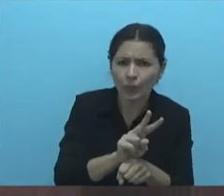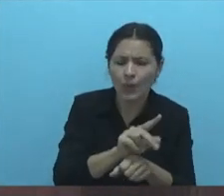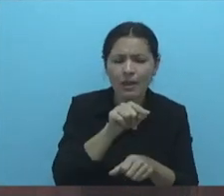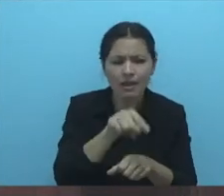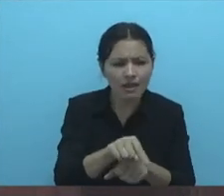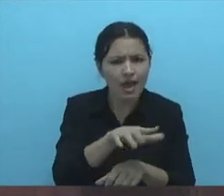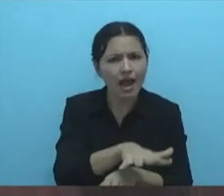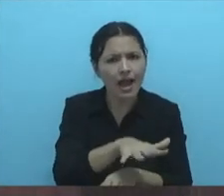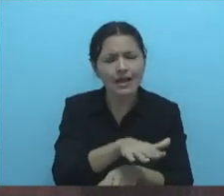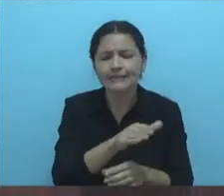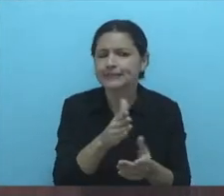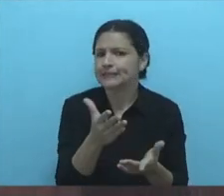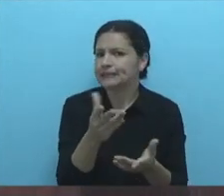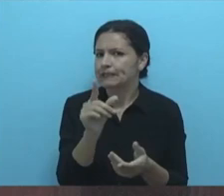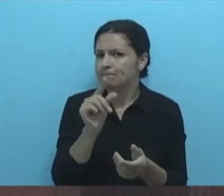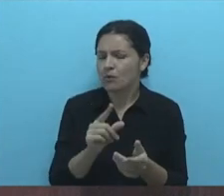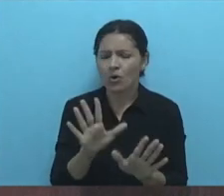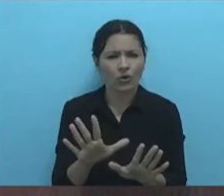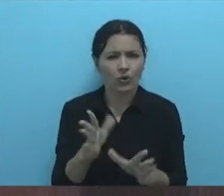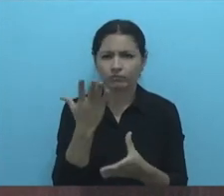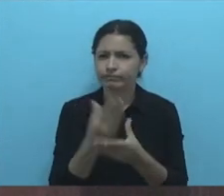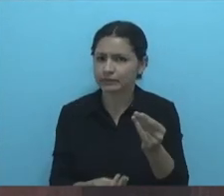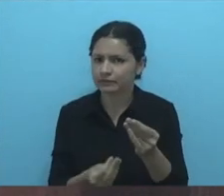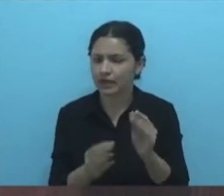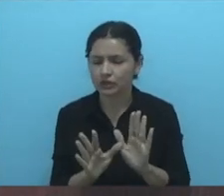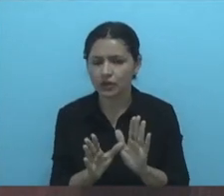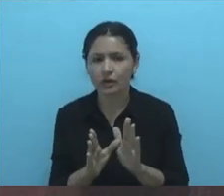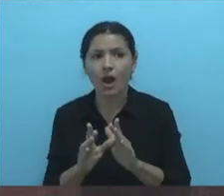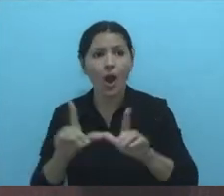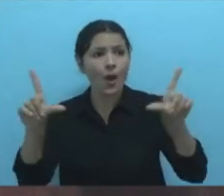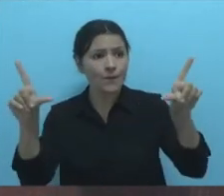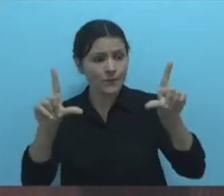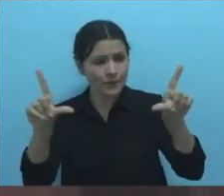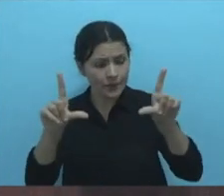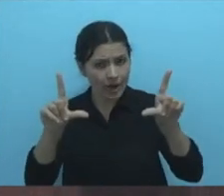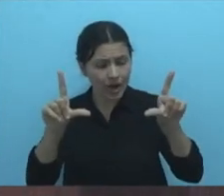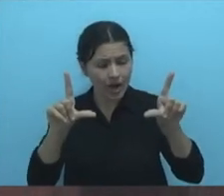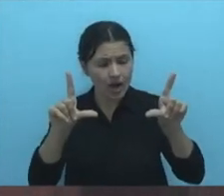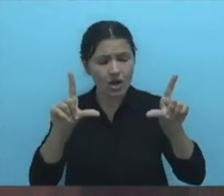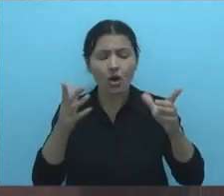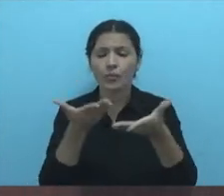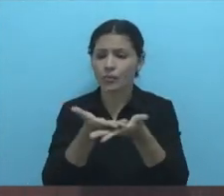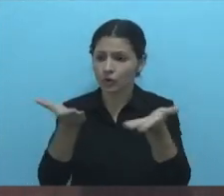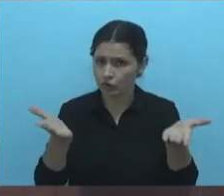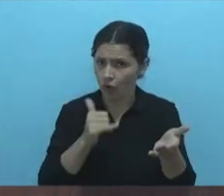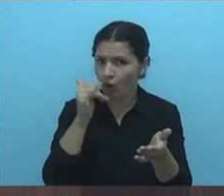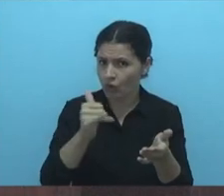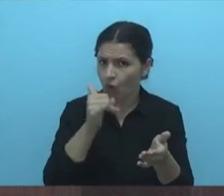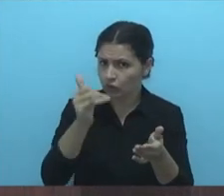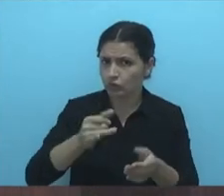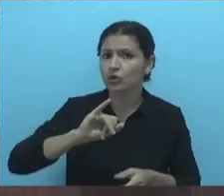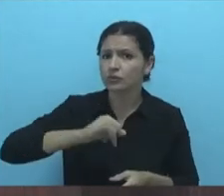todo el proceso que fuimos viendo y que fuimos conociendo por suerte por los medios de comunicación porque si siento que este caso no haya sido